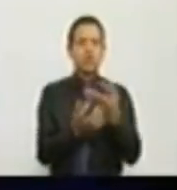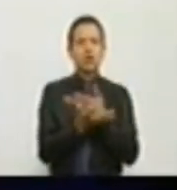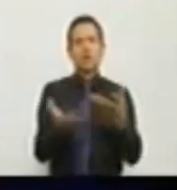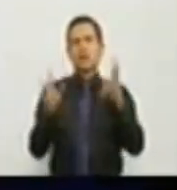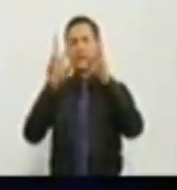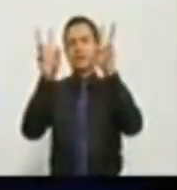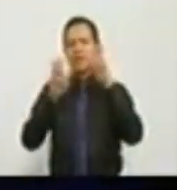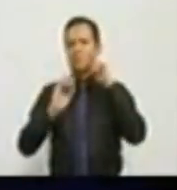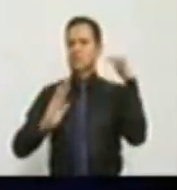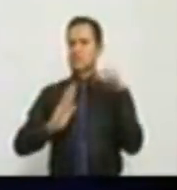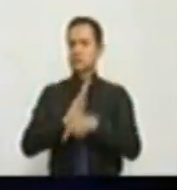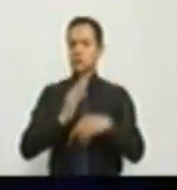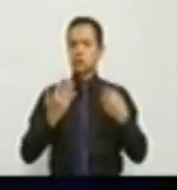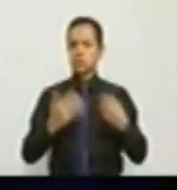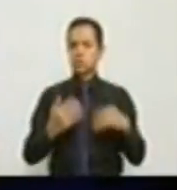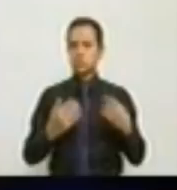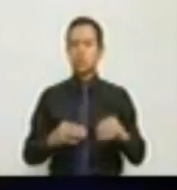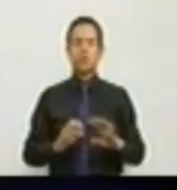complejos,